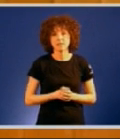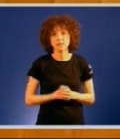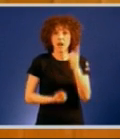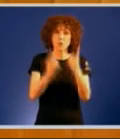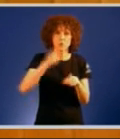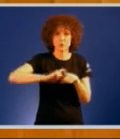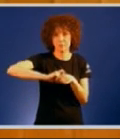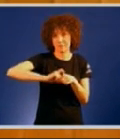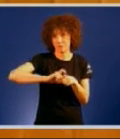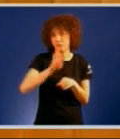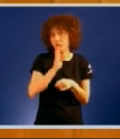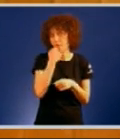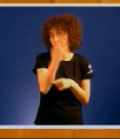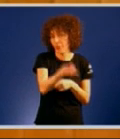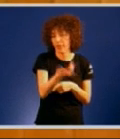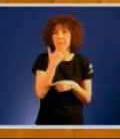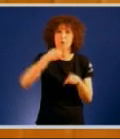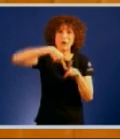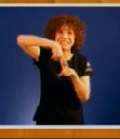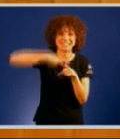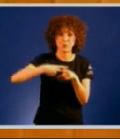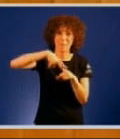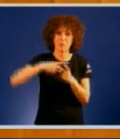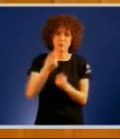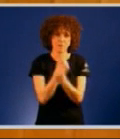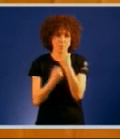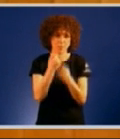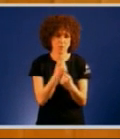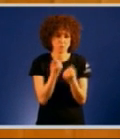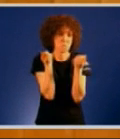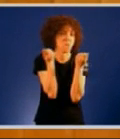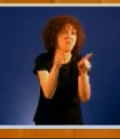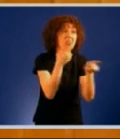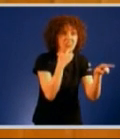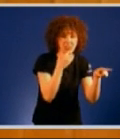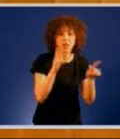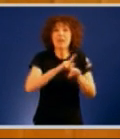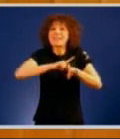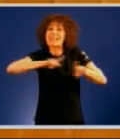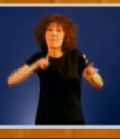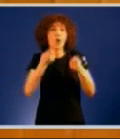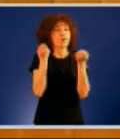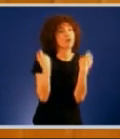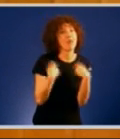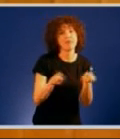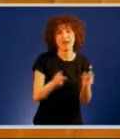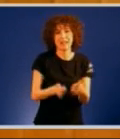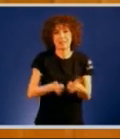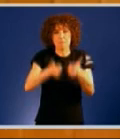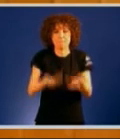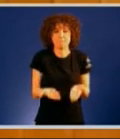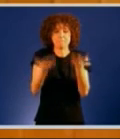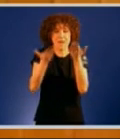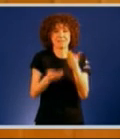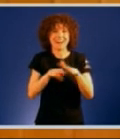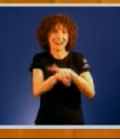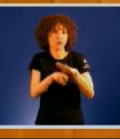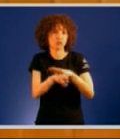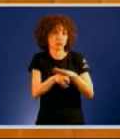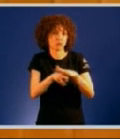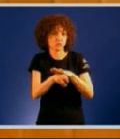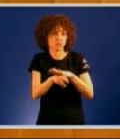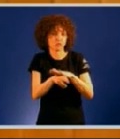os aspectos, como xa dixen antes, dos instrumentos financieros e que non era necesario tampouco incrementar os recursos referente, en